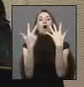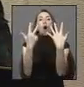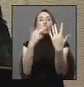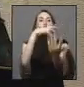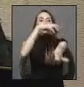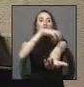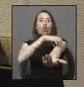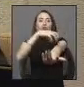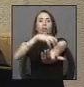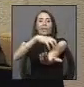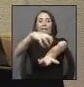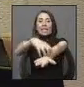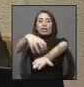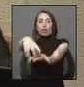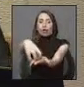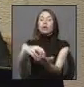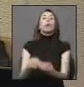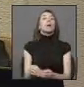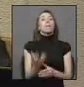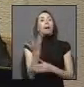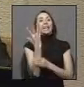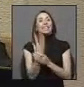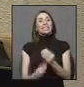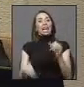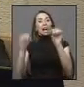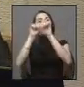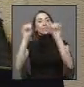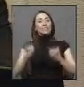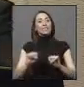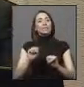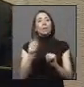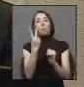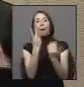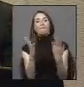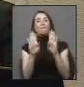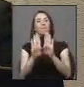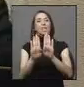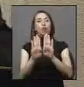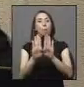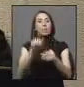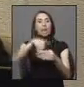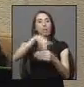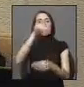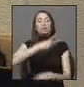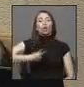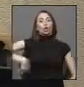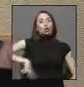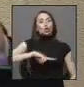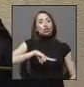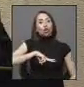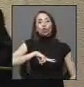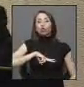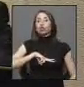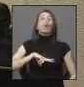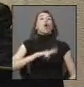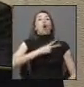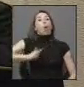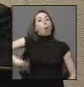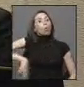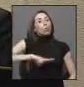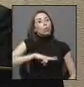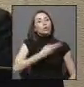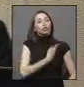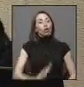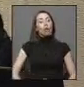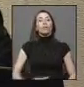Para terminar el binominal, nosotros generamos un acuerdo, y digo nosotros, nuestro gobierno,